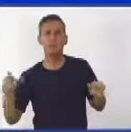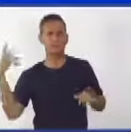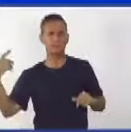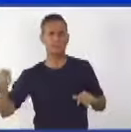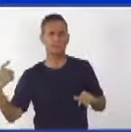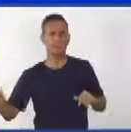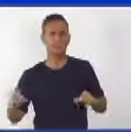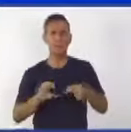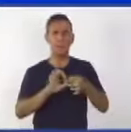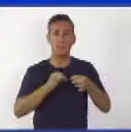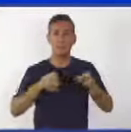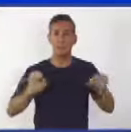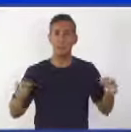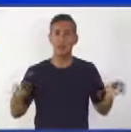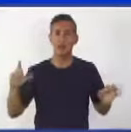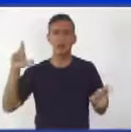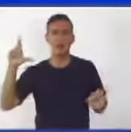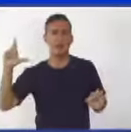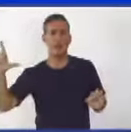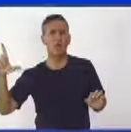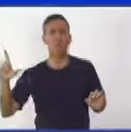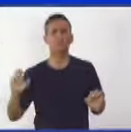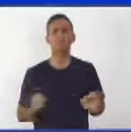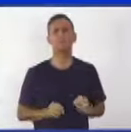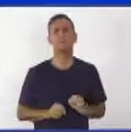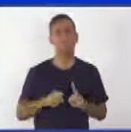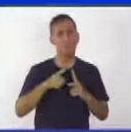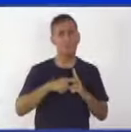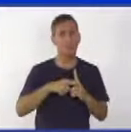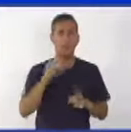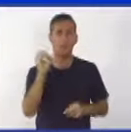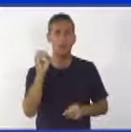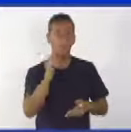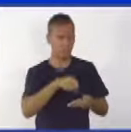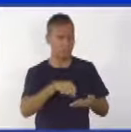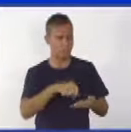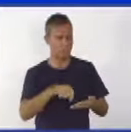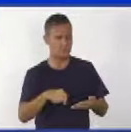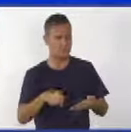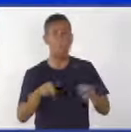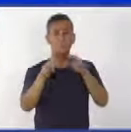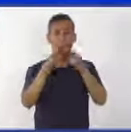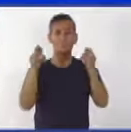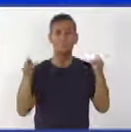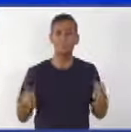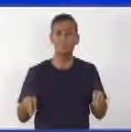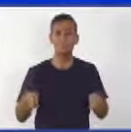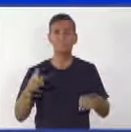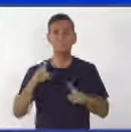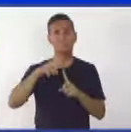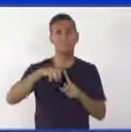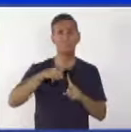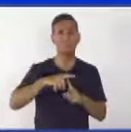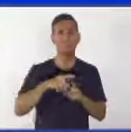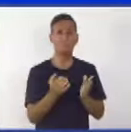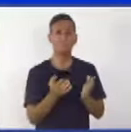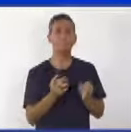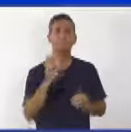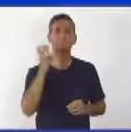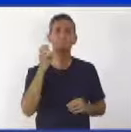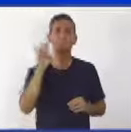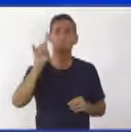ortográfica el sistema de actividades número 9 de las páginas 83 a